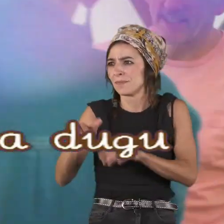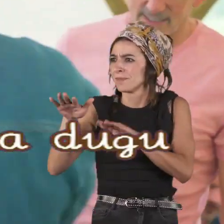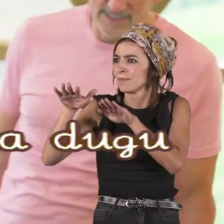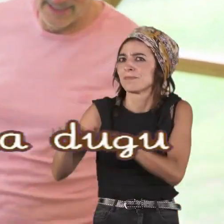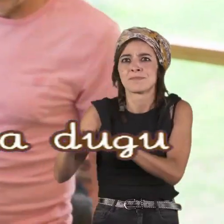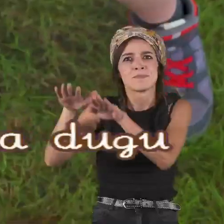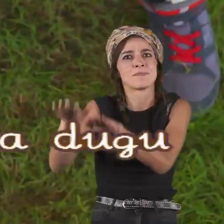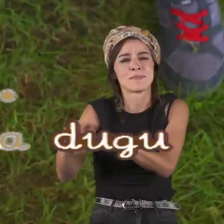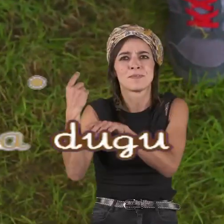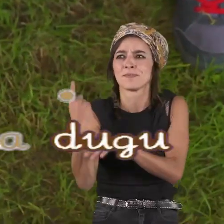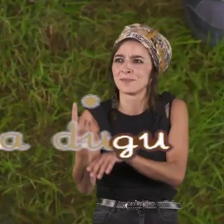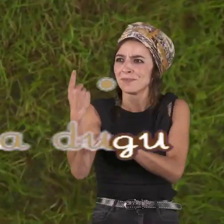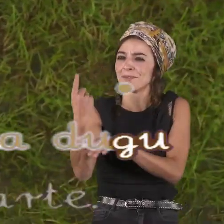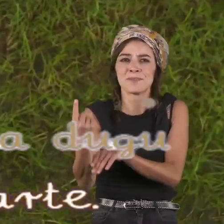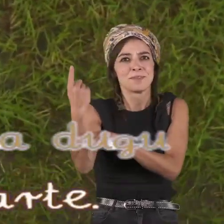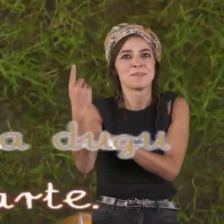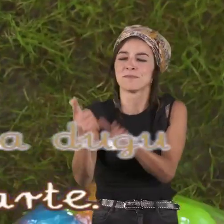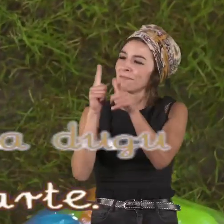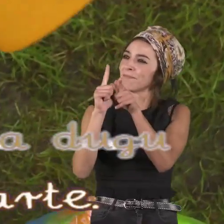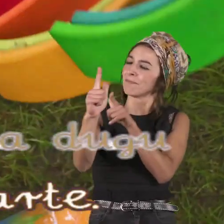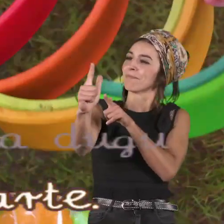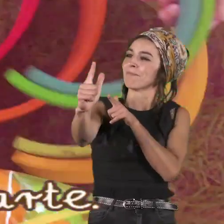Geltoki bakoitza dugu